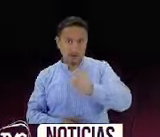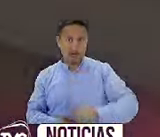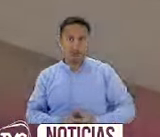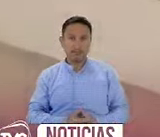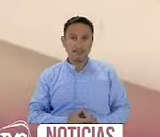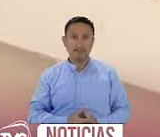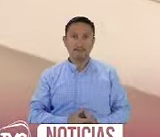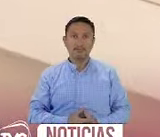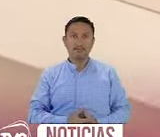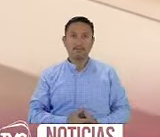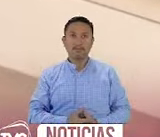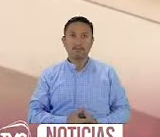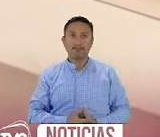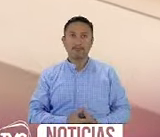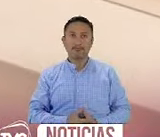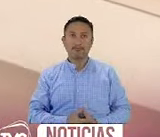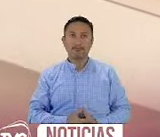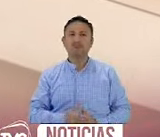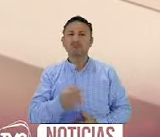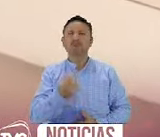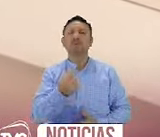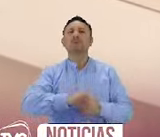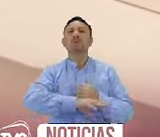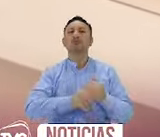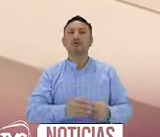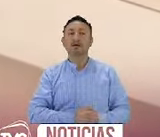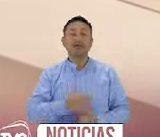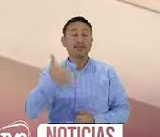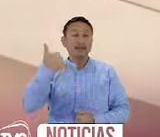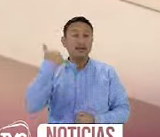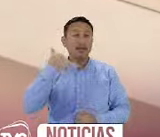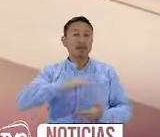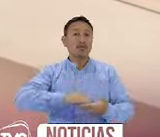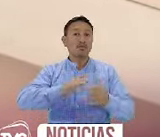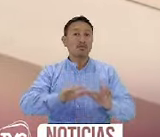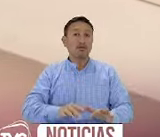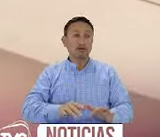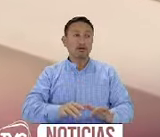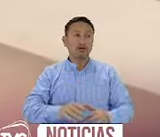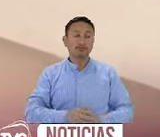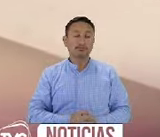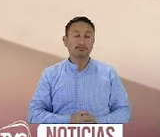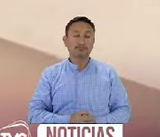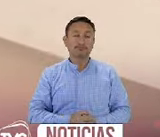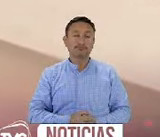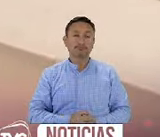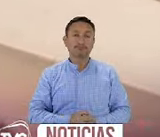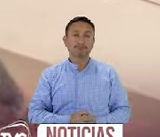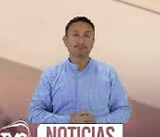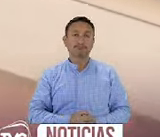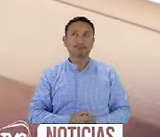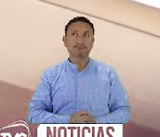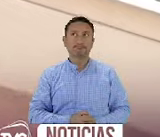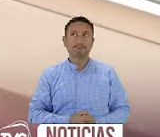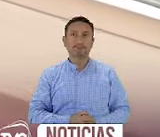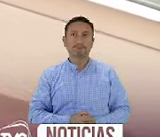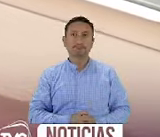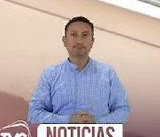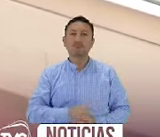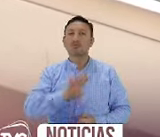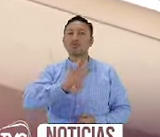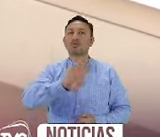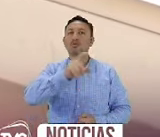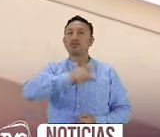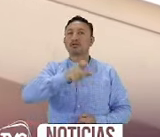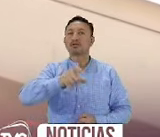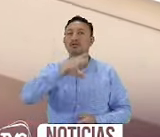sabe qué nomás ha ido? Celulares, computadoras, los laptops. Porque habían como unas cuatro personas adentro.